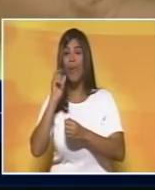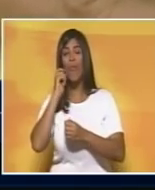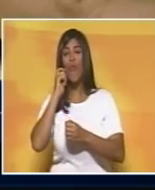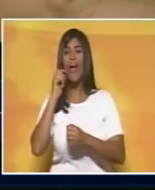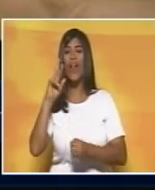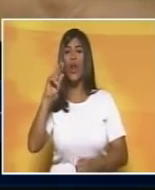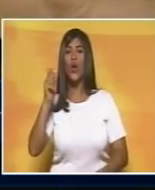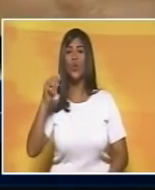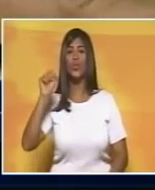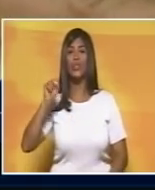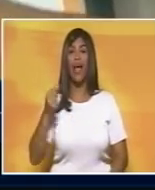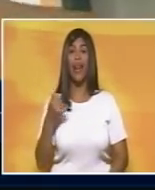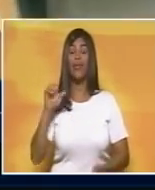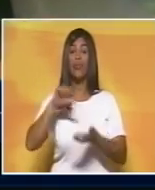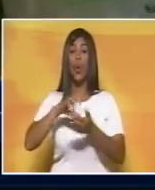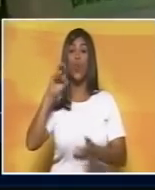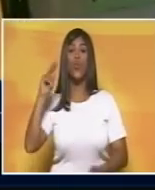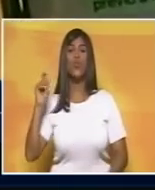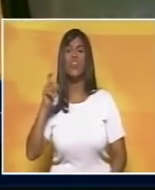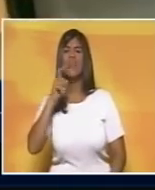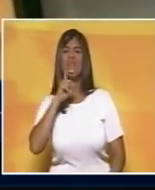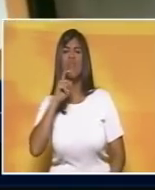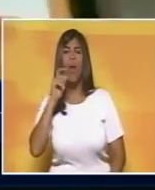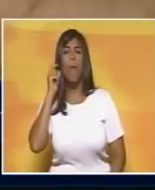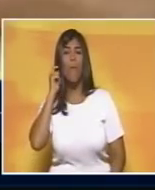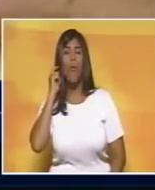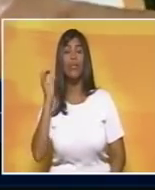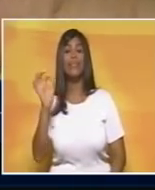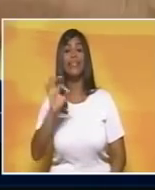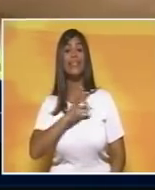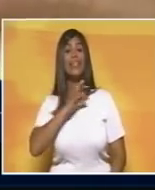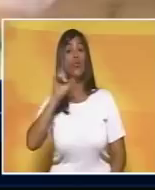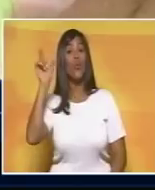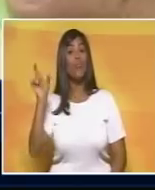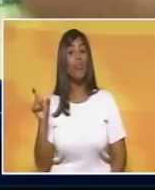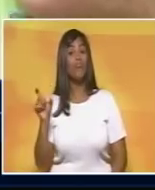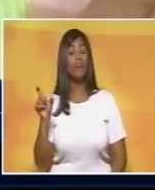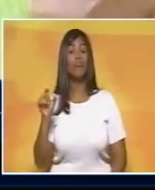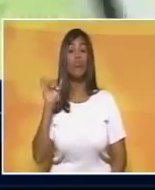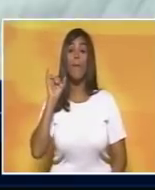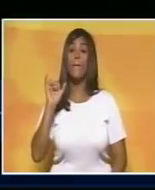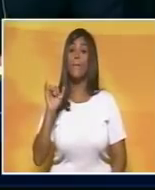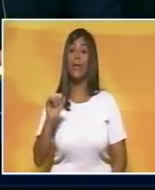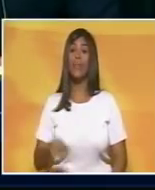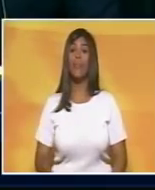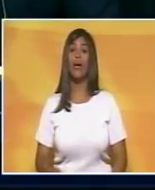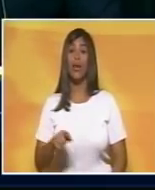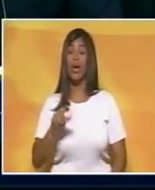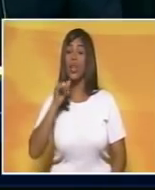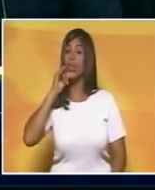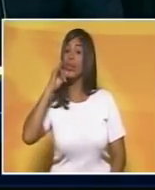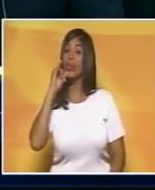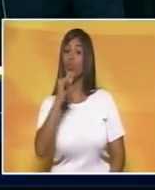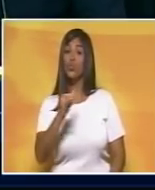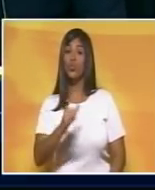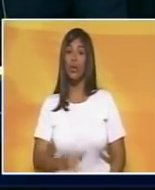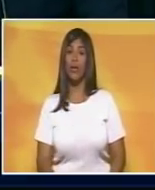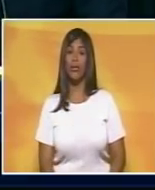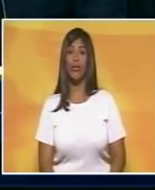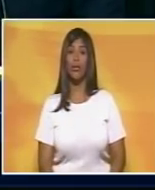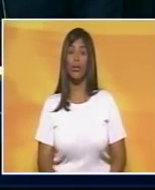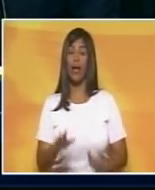Cúcuta. ¿Quién es Rosana Cúcuta? La señora Rosana Barreras, que es quien fue denunciada en